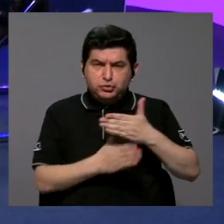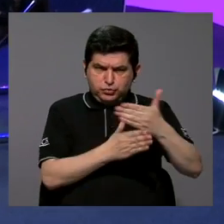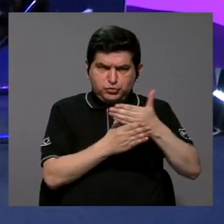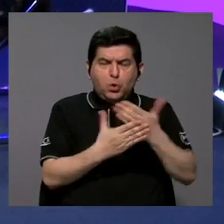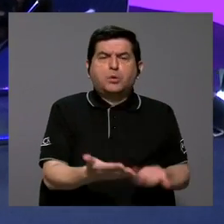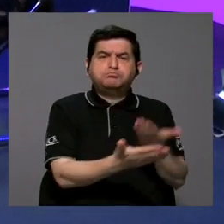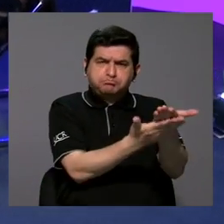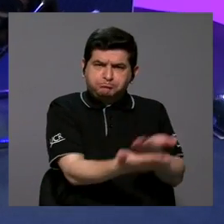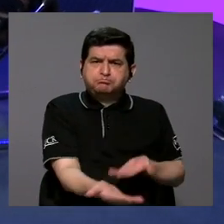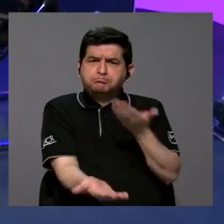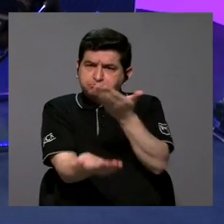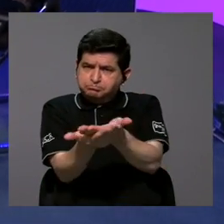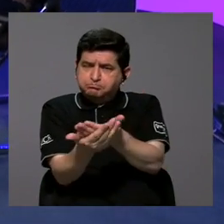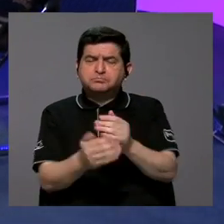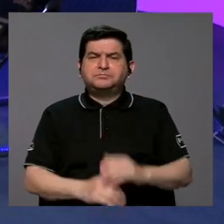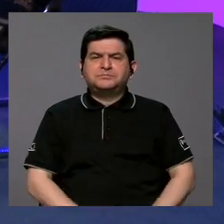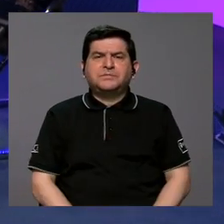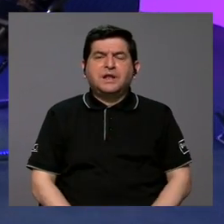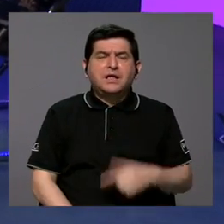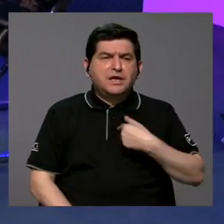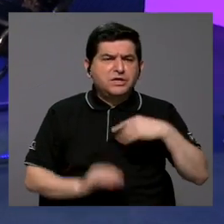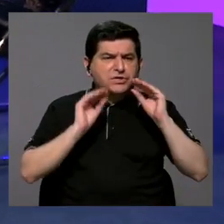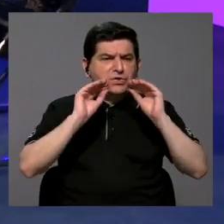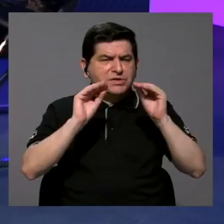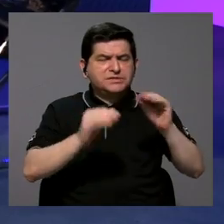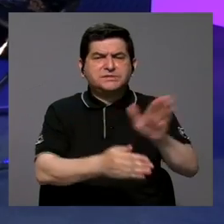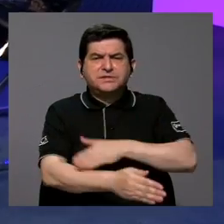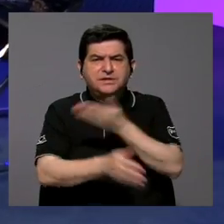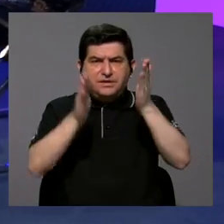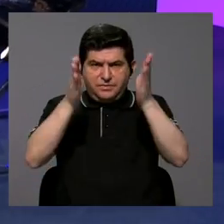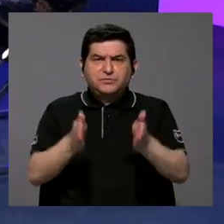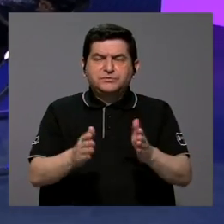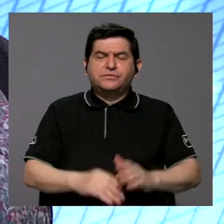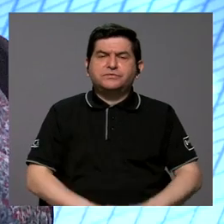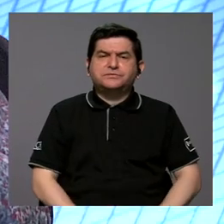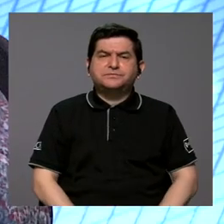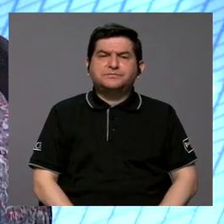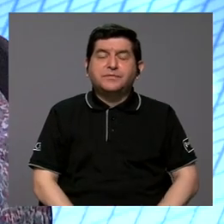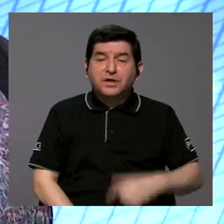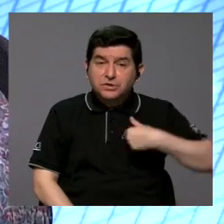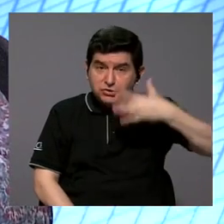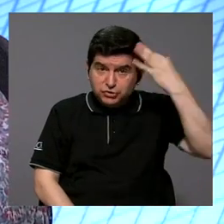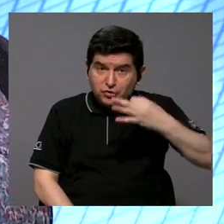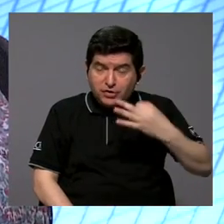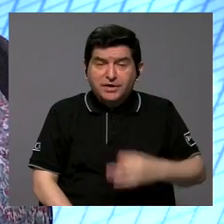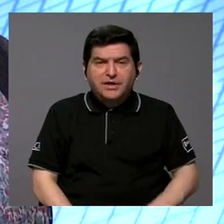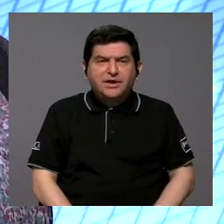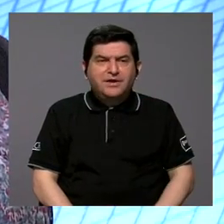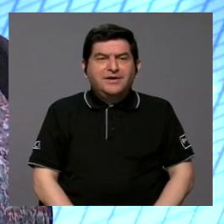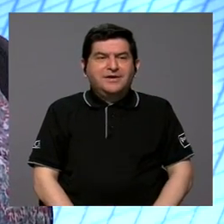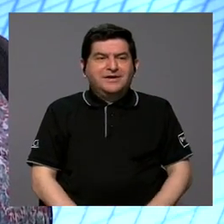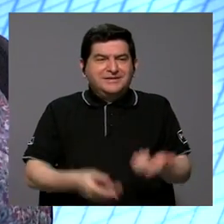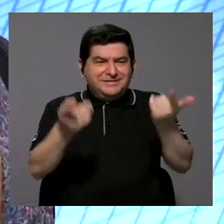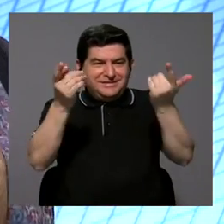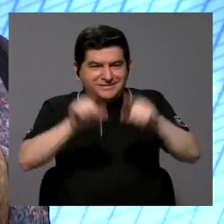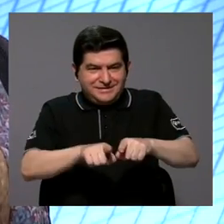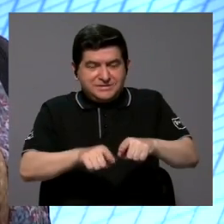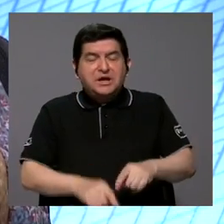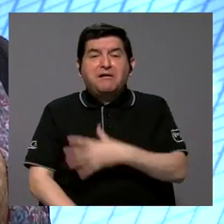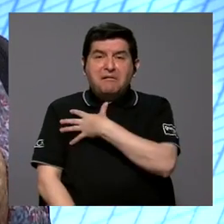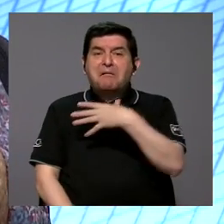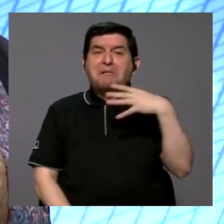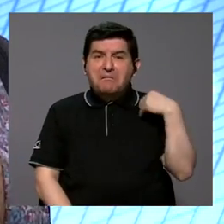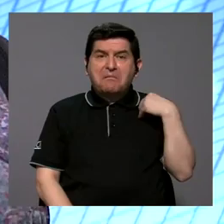y proponía y enseñaba a los músicos. Y yo creo que fue sencillamente el hecho de que les gustó